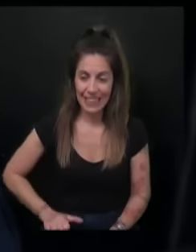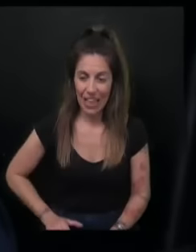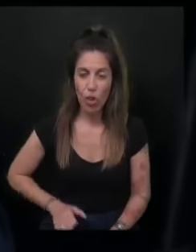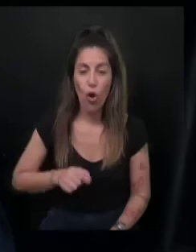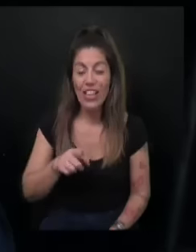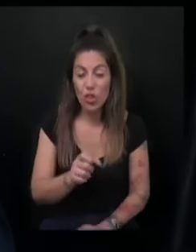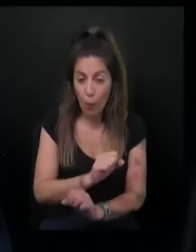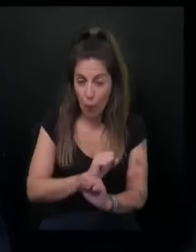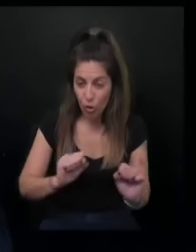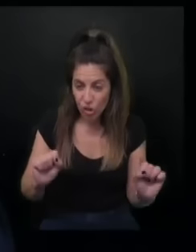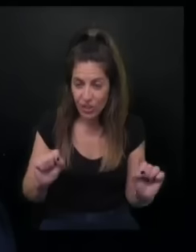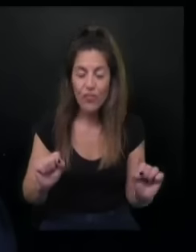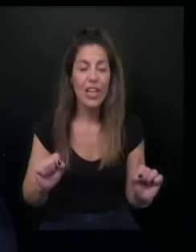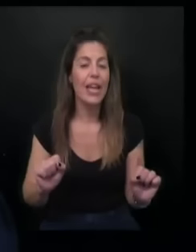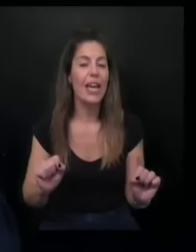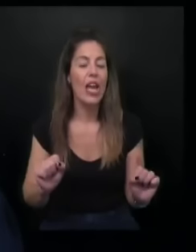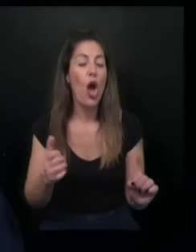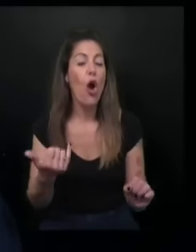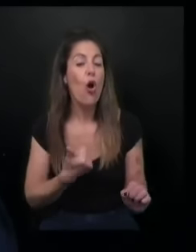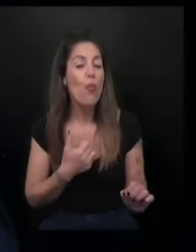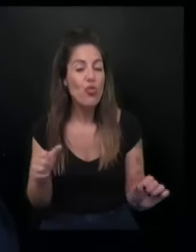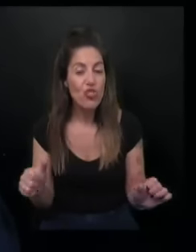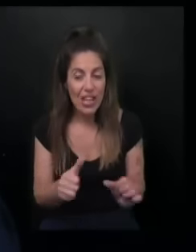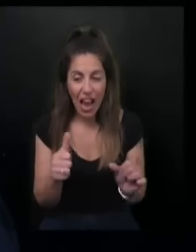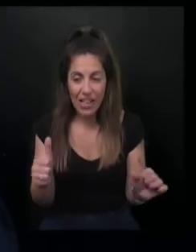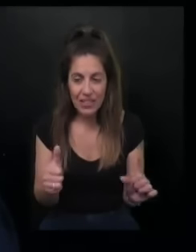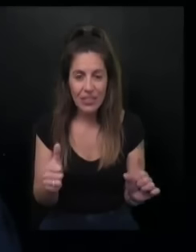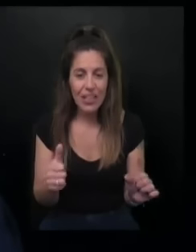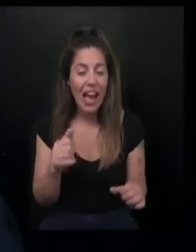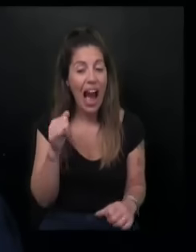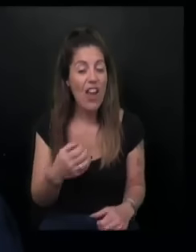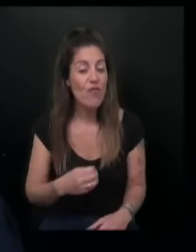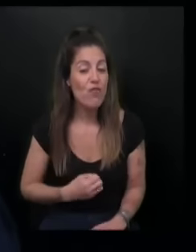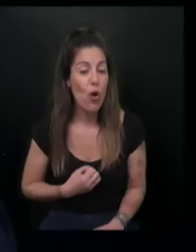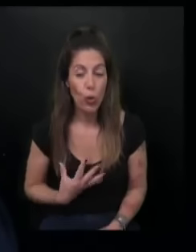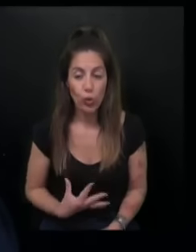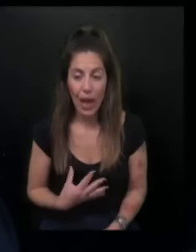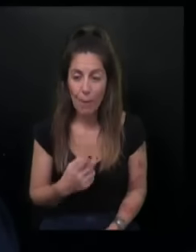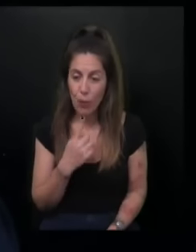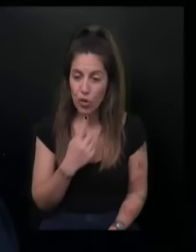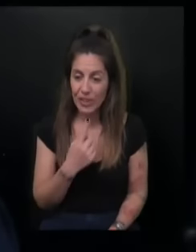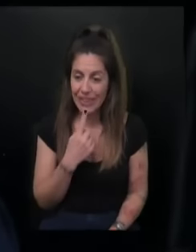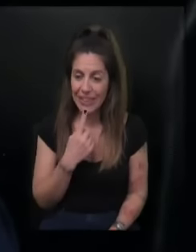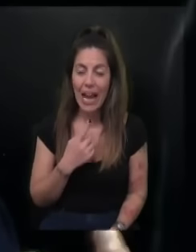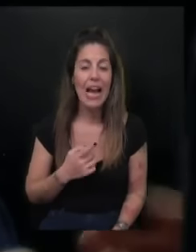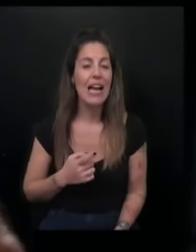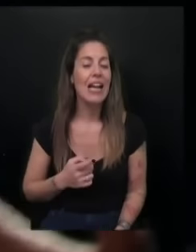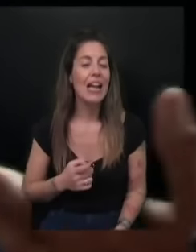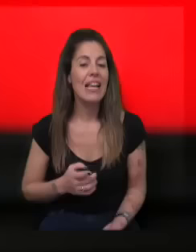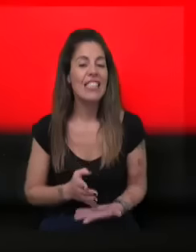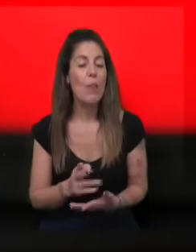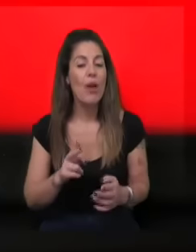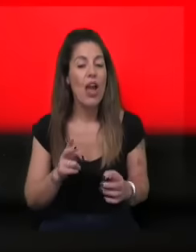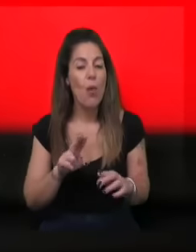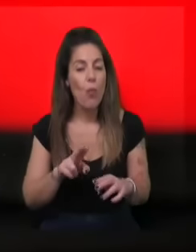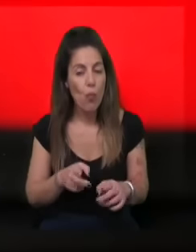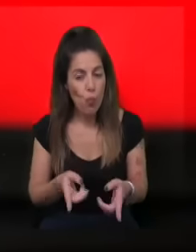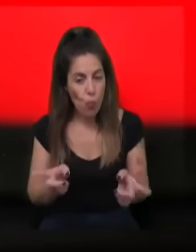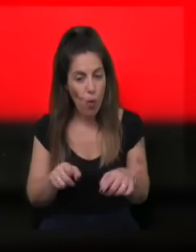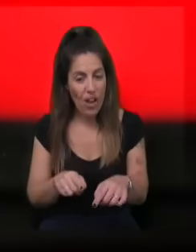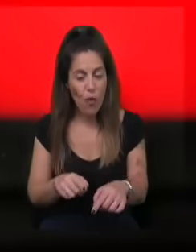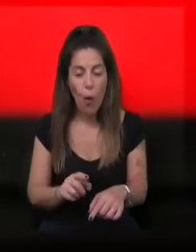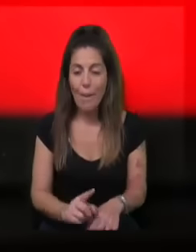es posible Cómo se hace hay voluntad política siempre vuelvo al principio siempre yo creo que